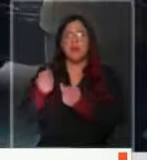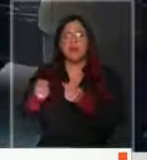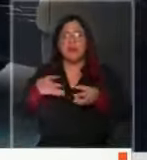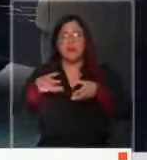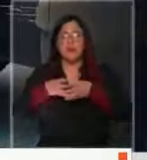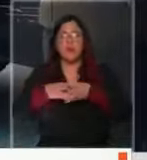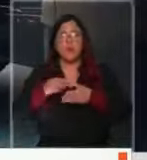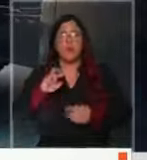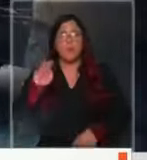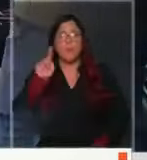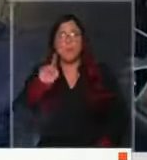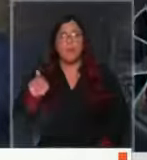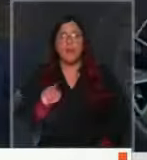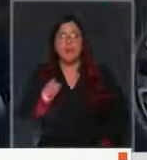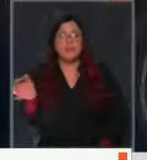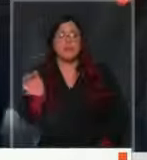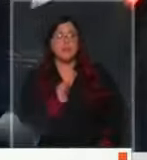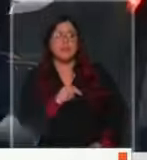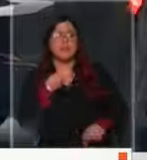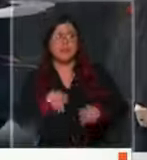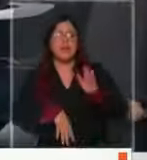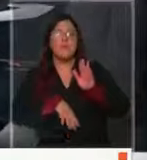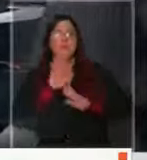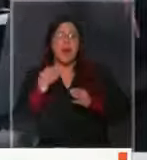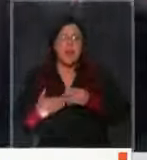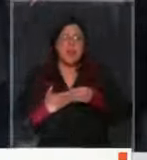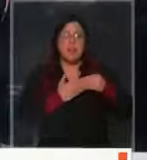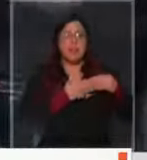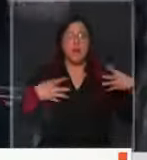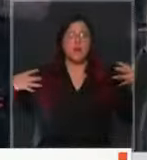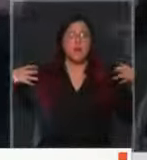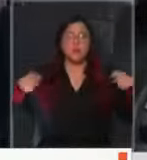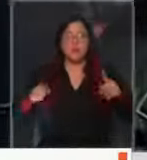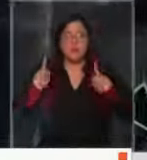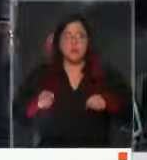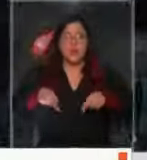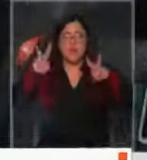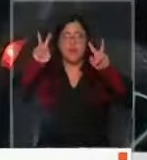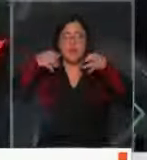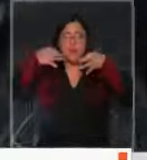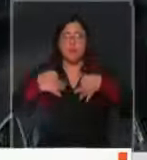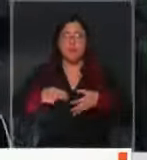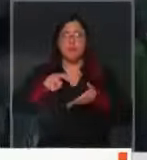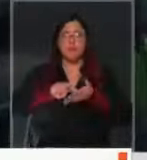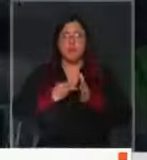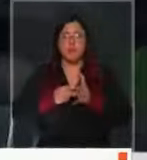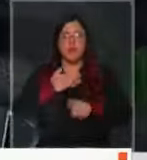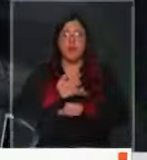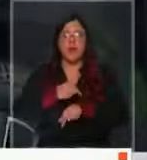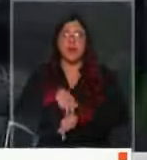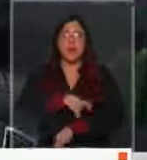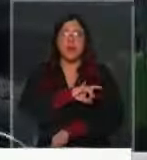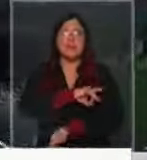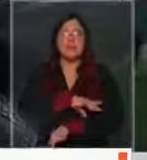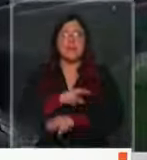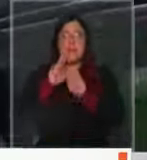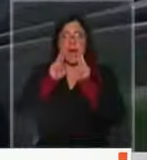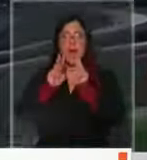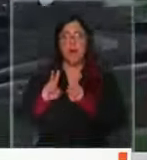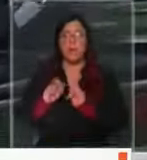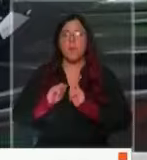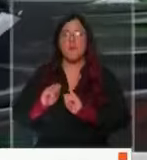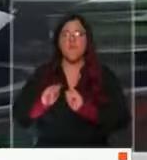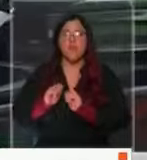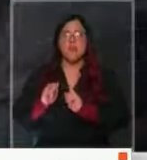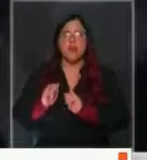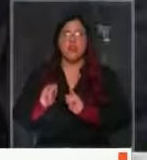Socialista, que lo emplazan a tomar un mayor liderazgo para tomar medidas de seguridad ante la crisis que vive el país. Vamos a revisar parte del debate que se ha